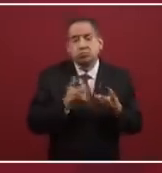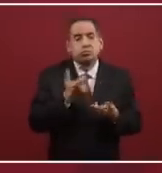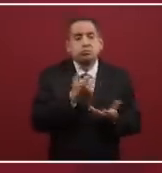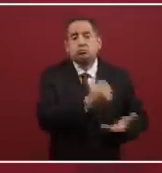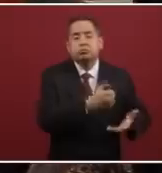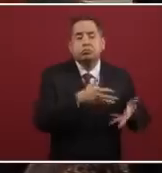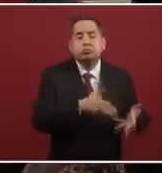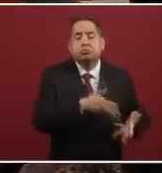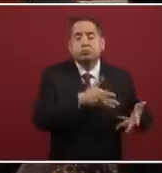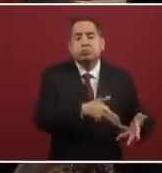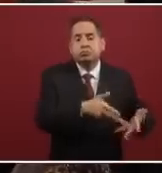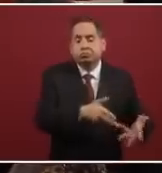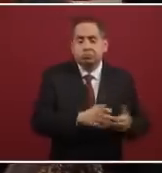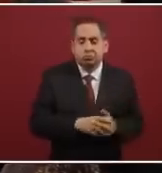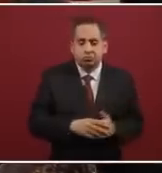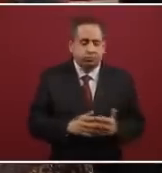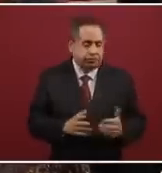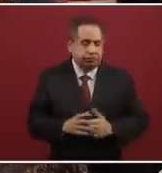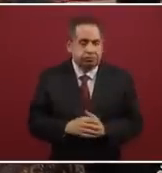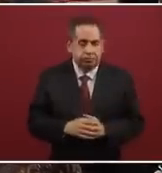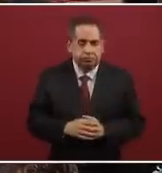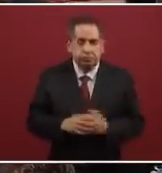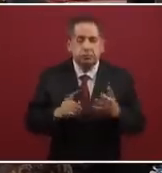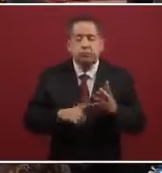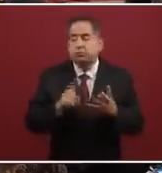y lo van a hacer la próxima semana.